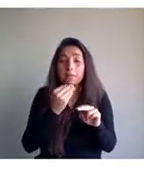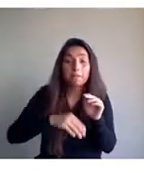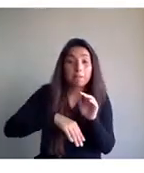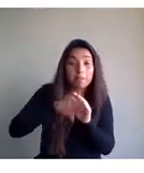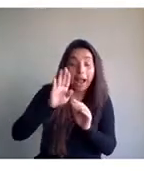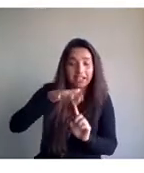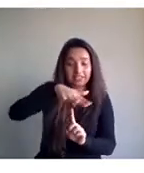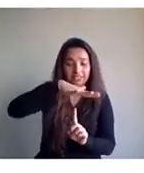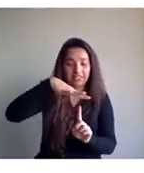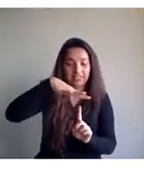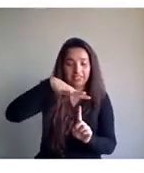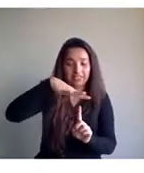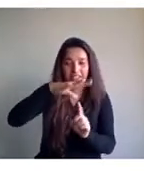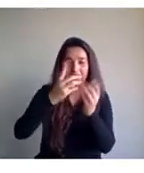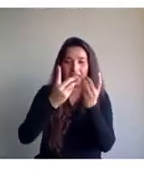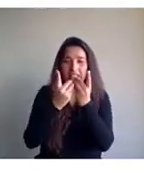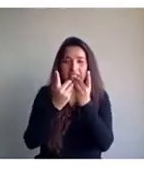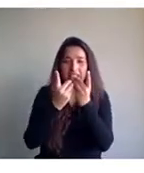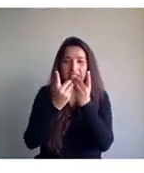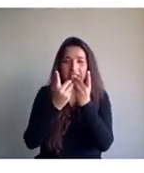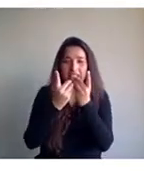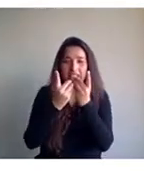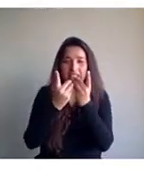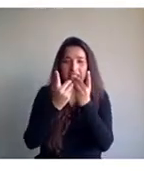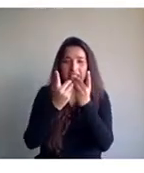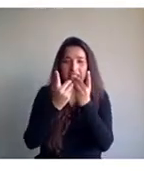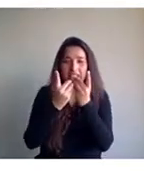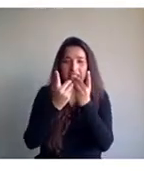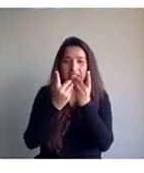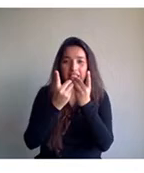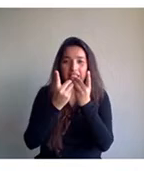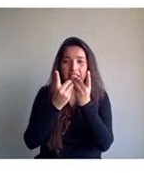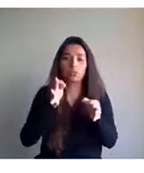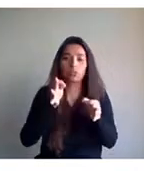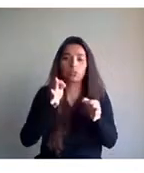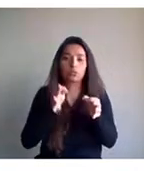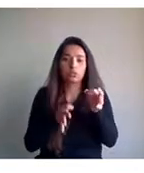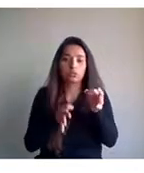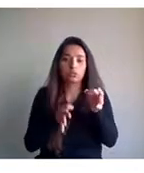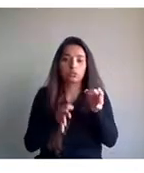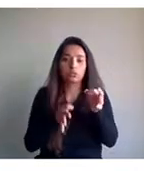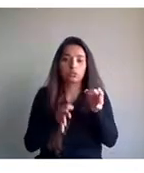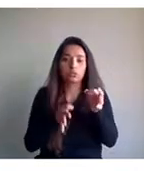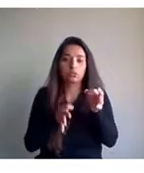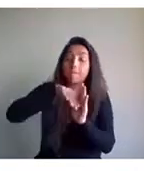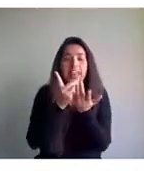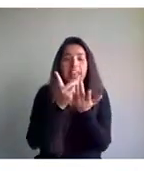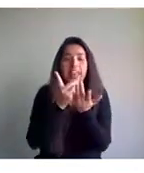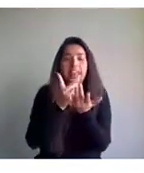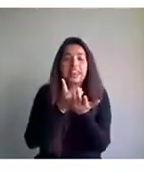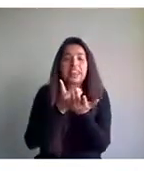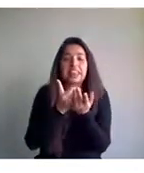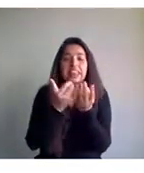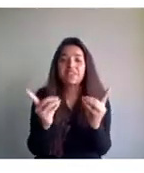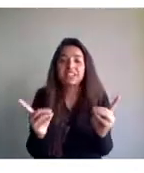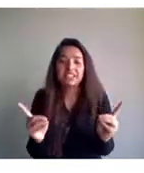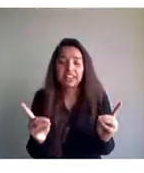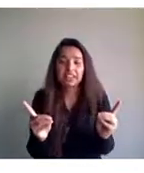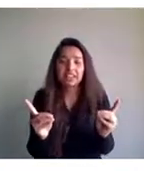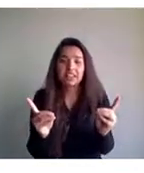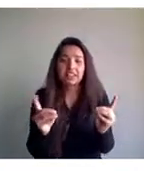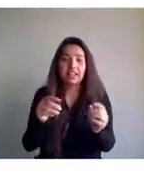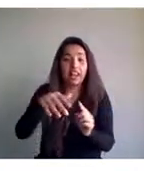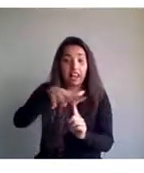democráticas y son justas en la medida en que reconoce la diversidad tu progreso ciudades como la chilena van en esa dirección